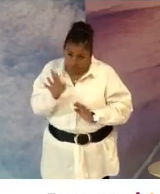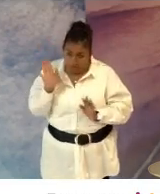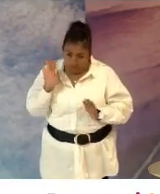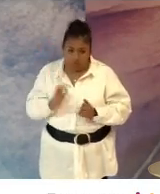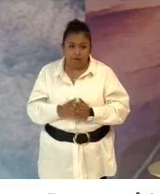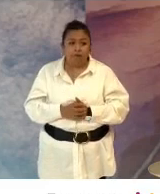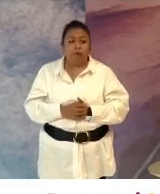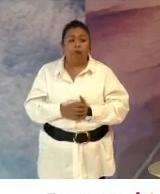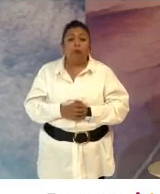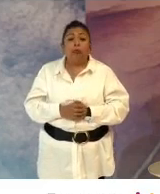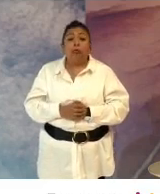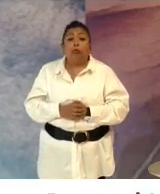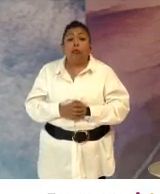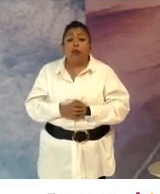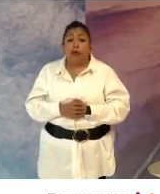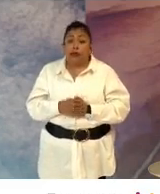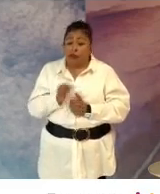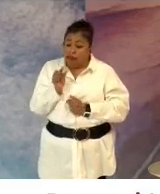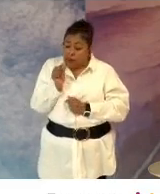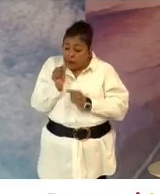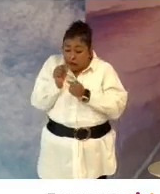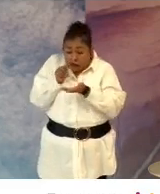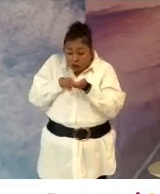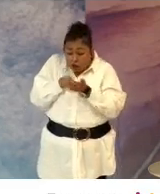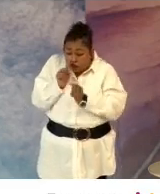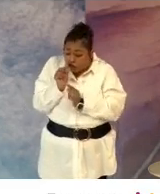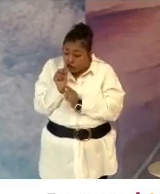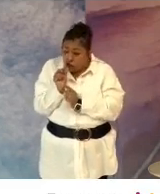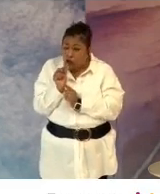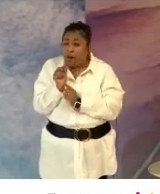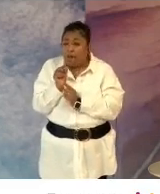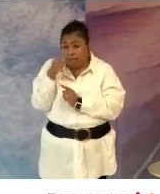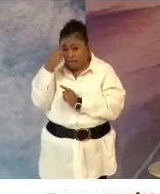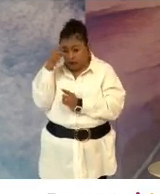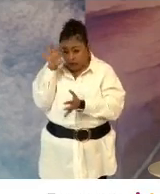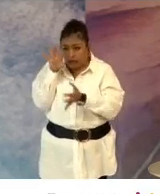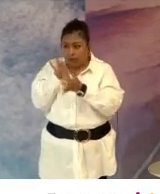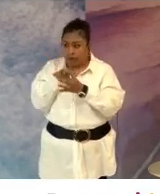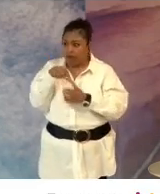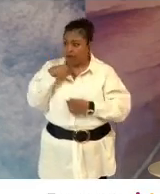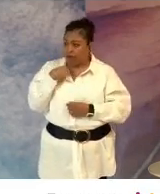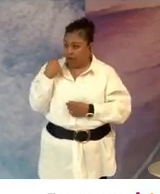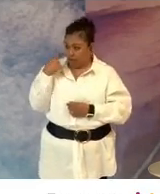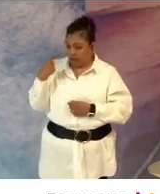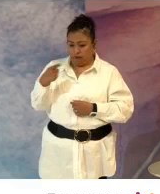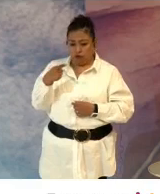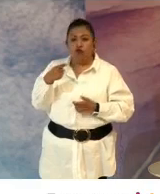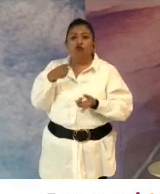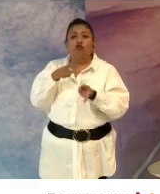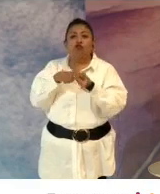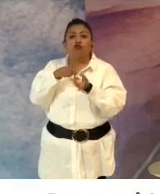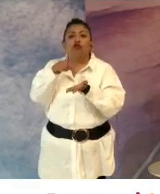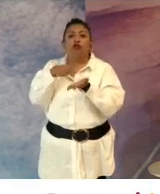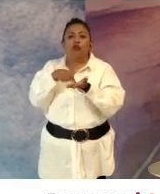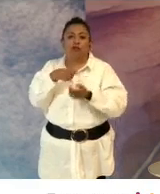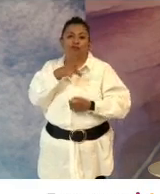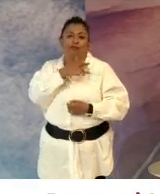que la unidad más pequeña para la coherencia está aquí, en el corazón.